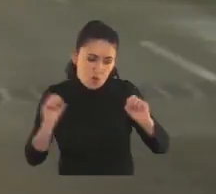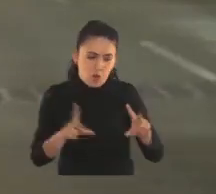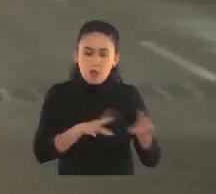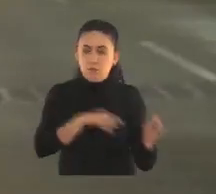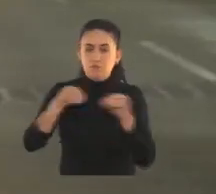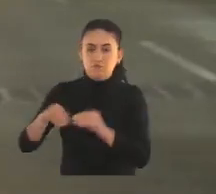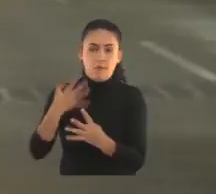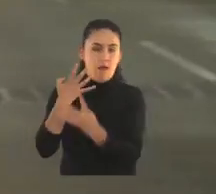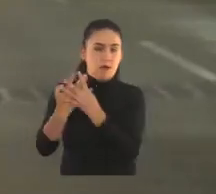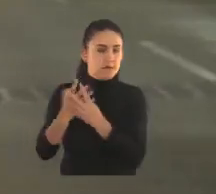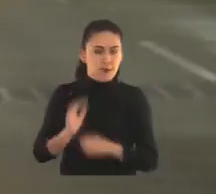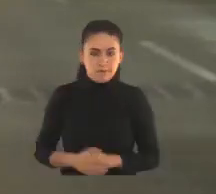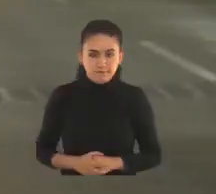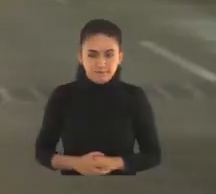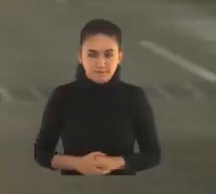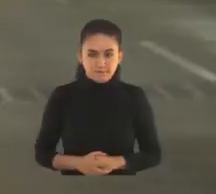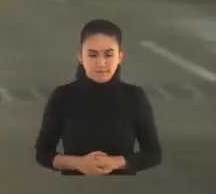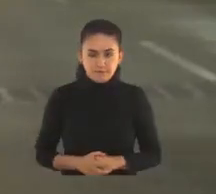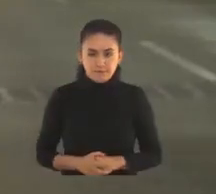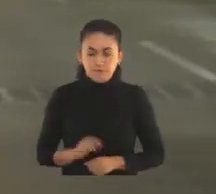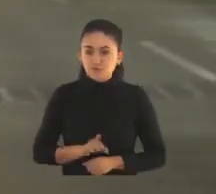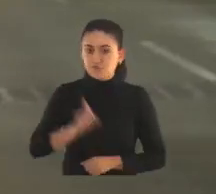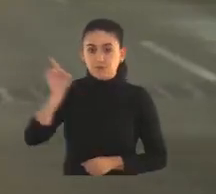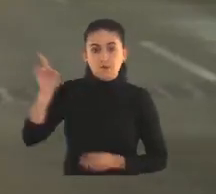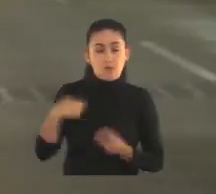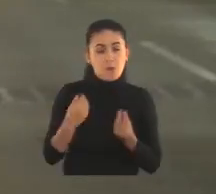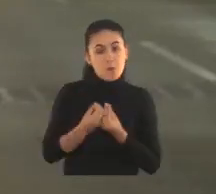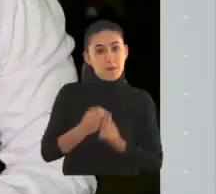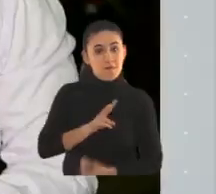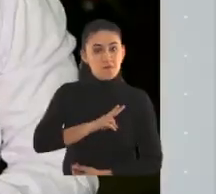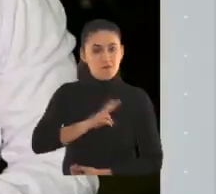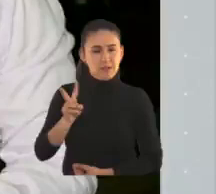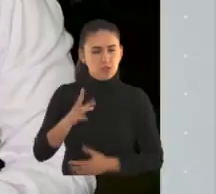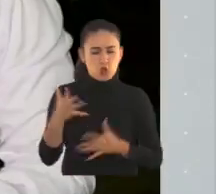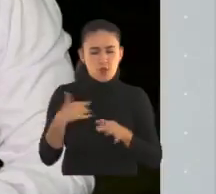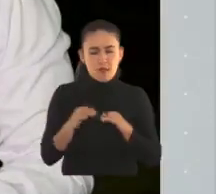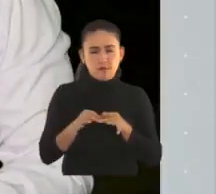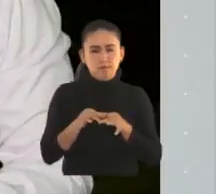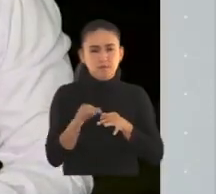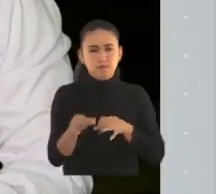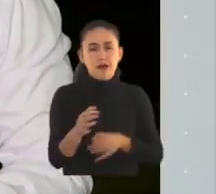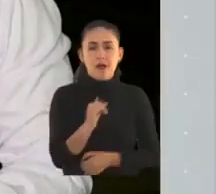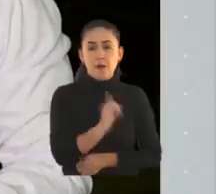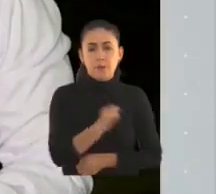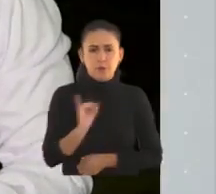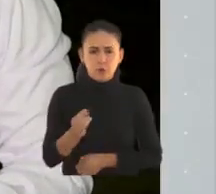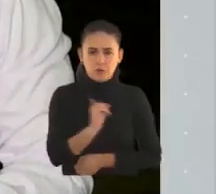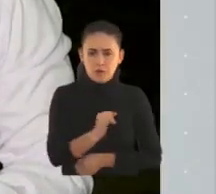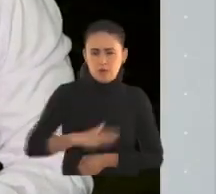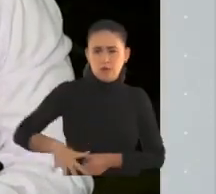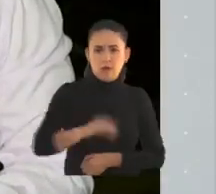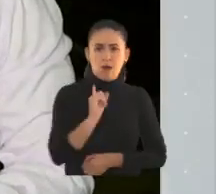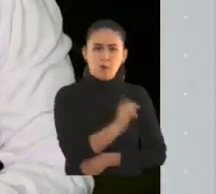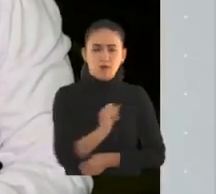carcelarios. En otras informaciones, esta vez del Valle del Cauca, más exactamente en zona rural de Jamundí, las